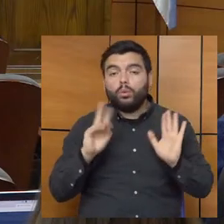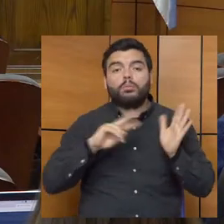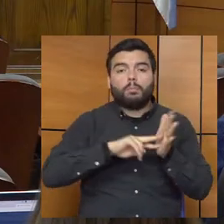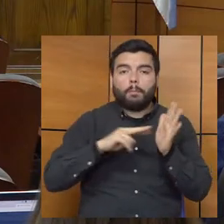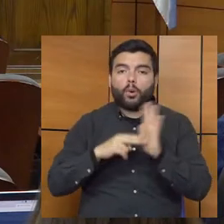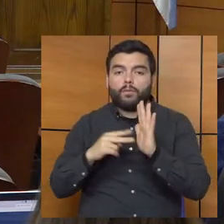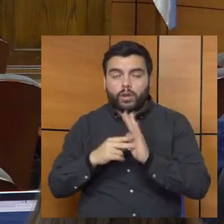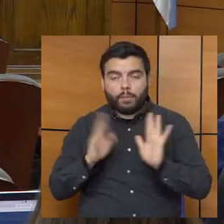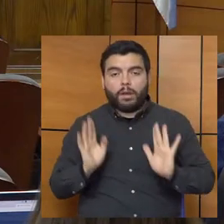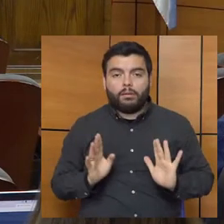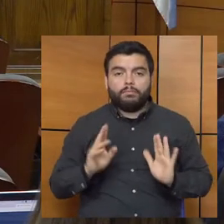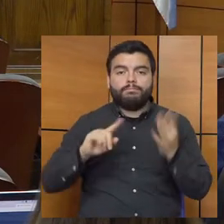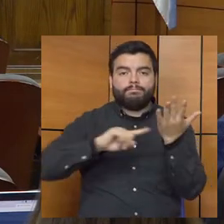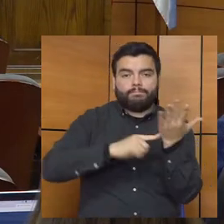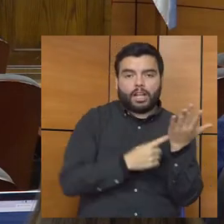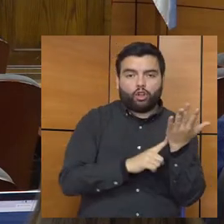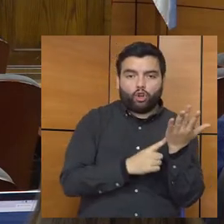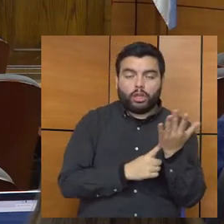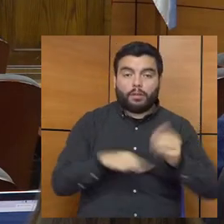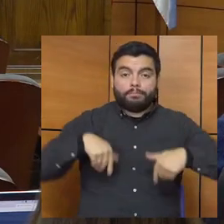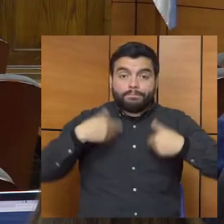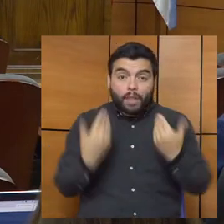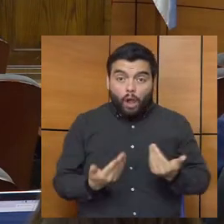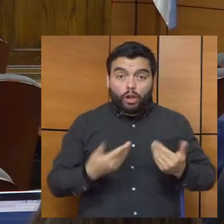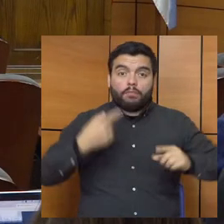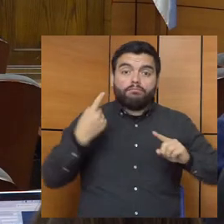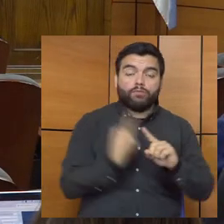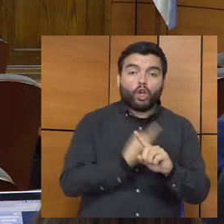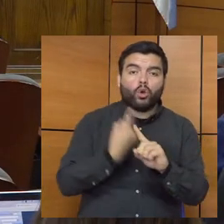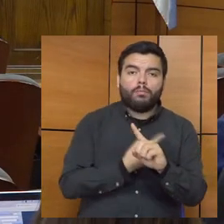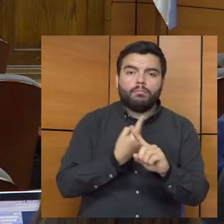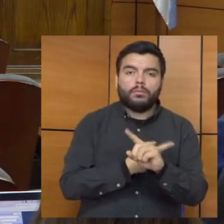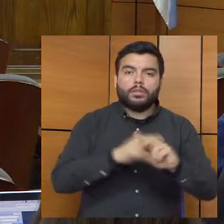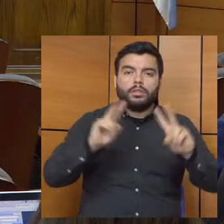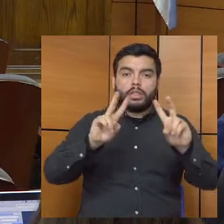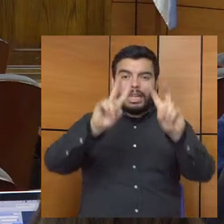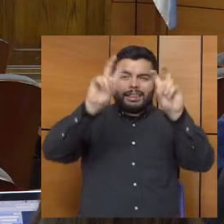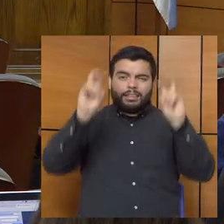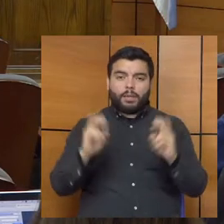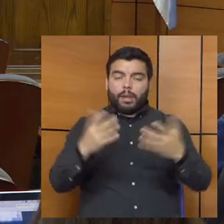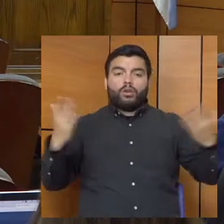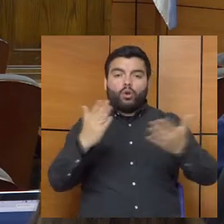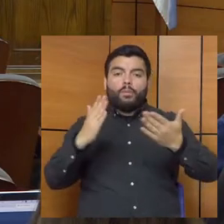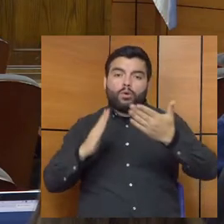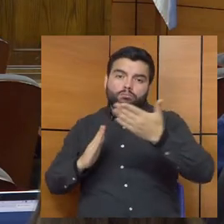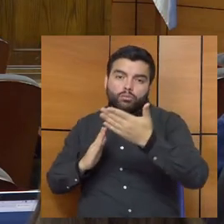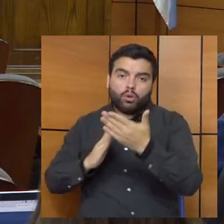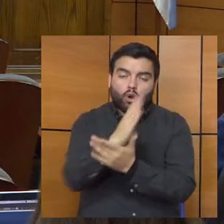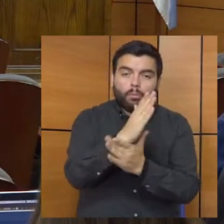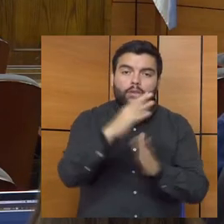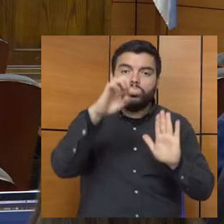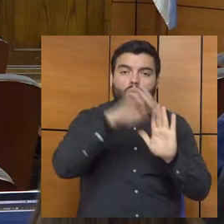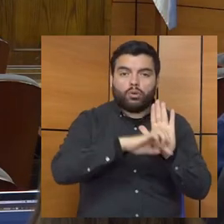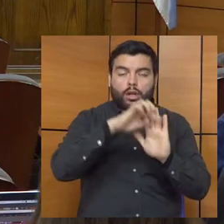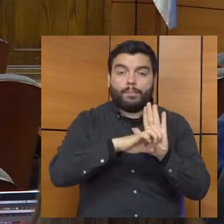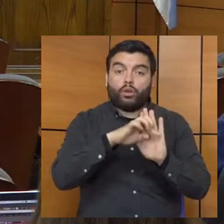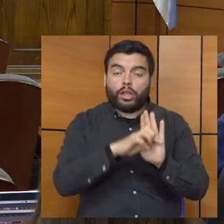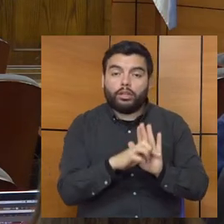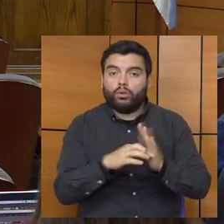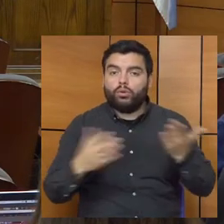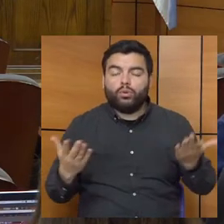Y nosotros pues vamos a hablar, digamos, de lo que fue el embrión del proyecto que se presenta ahora, ¿no? Este fue